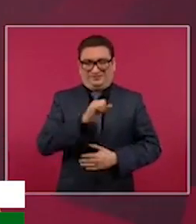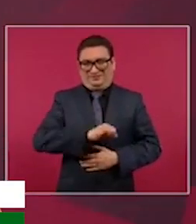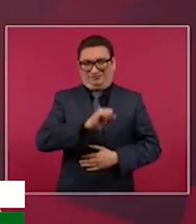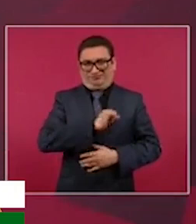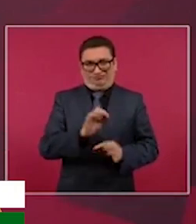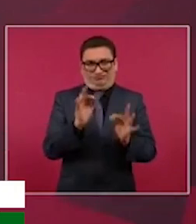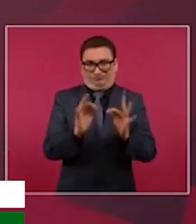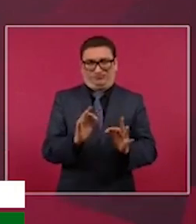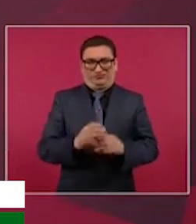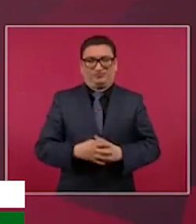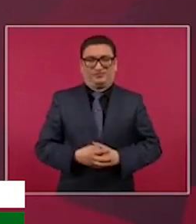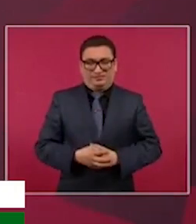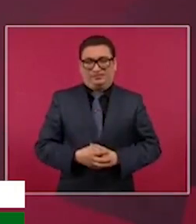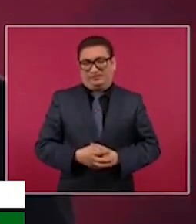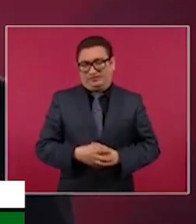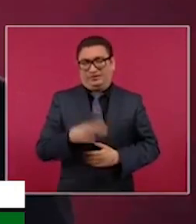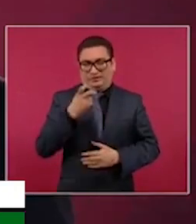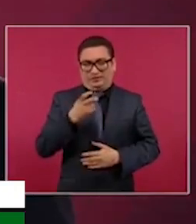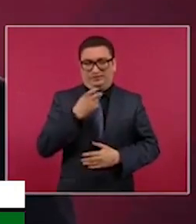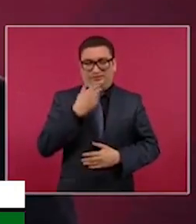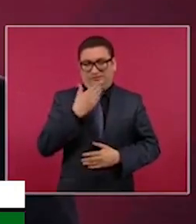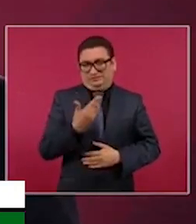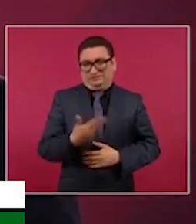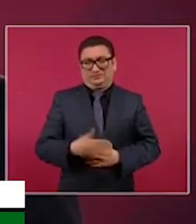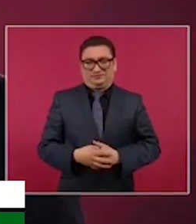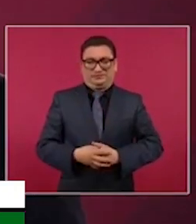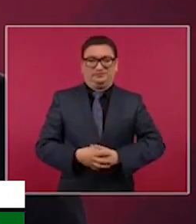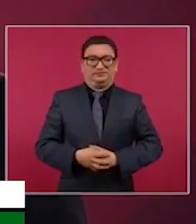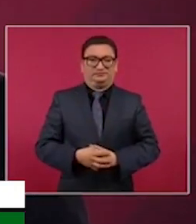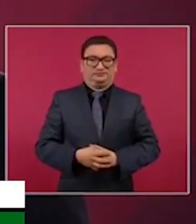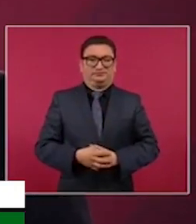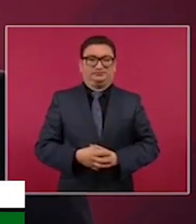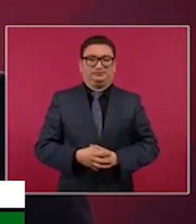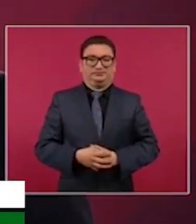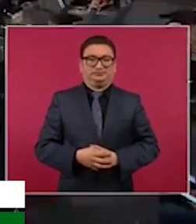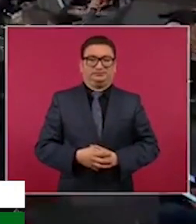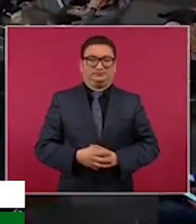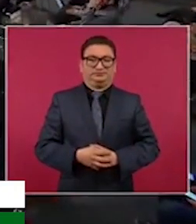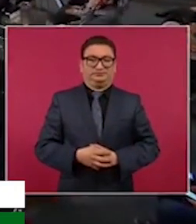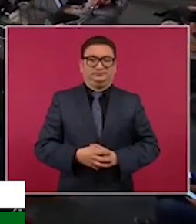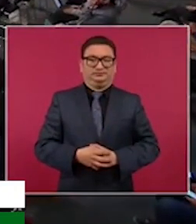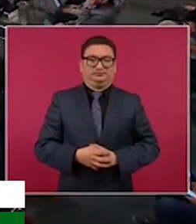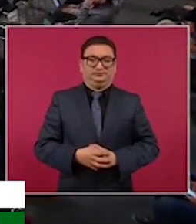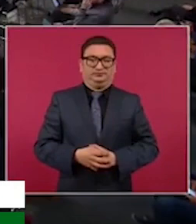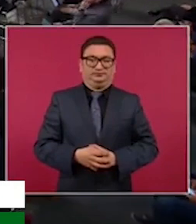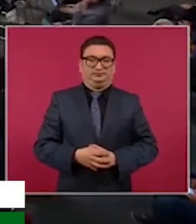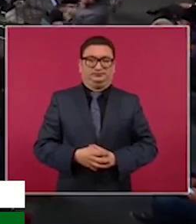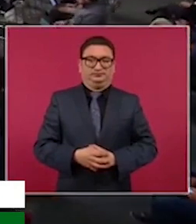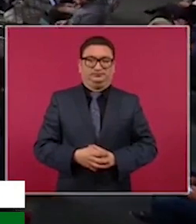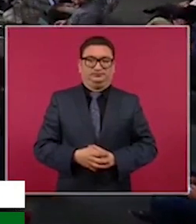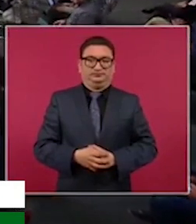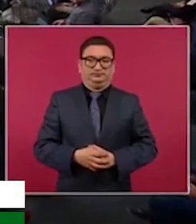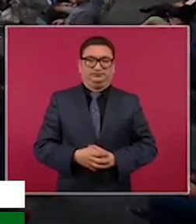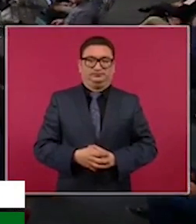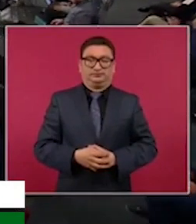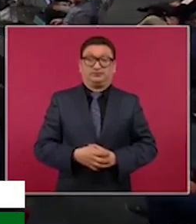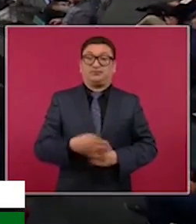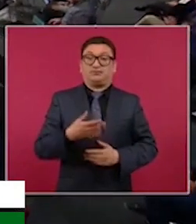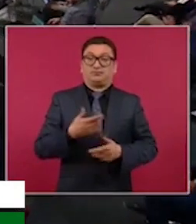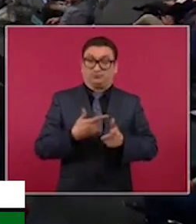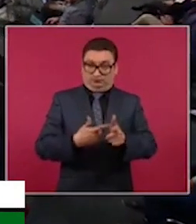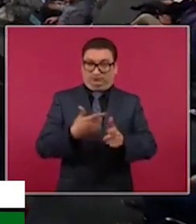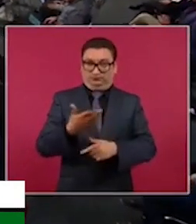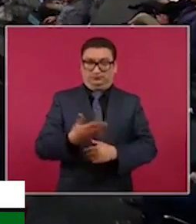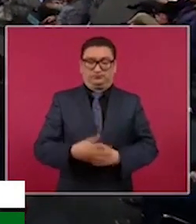el presidente Andrés Manuel López Obrador respondió al rector de la UNAM, Enrique Graue, y afirmó que su mensaje sobre el plagio de tesis de la